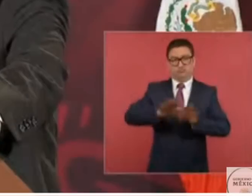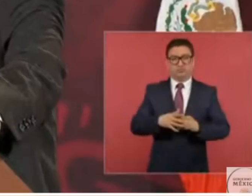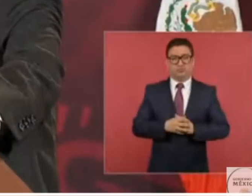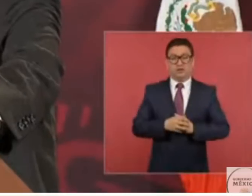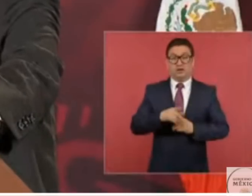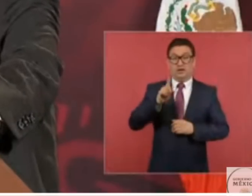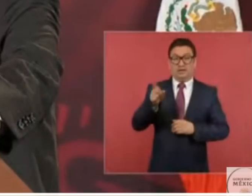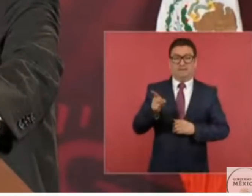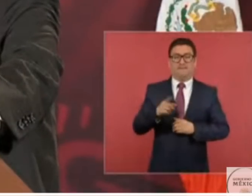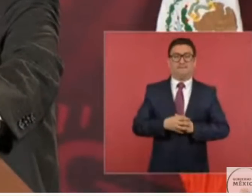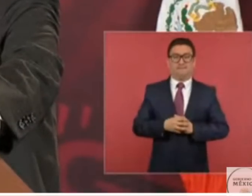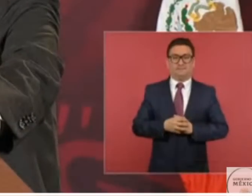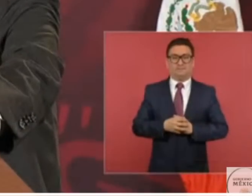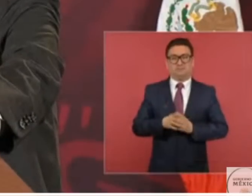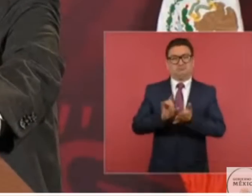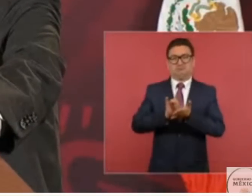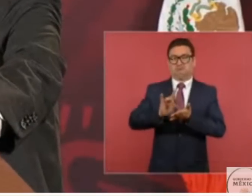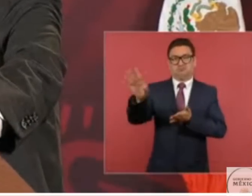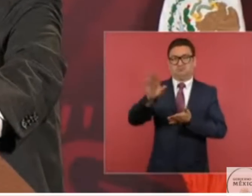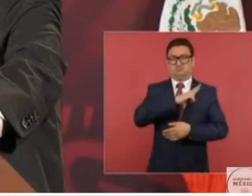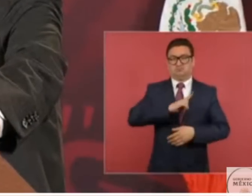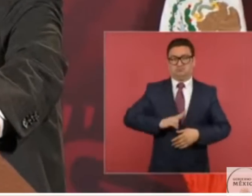y lo corrieron.